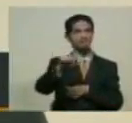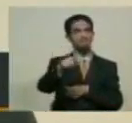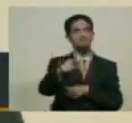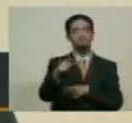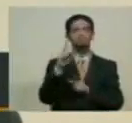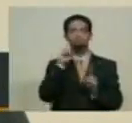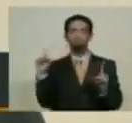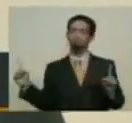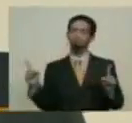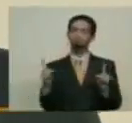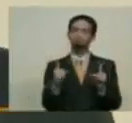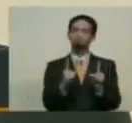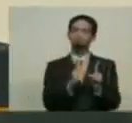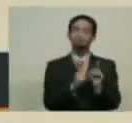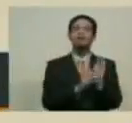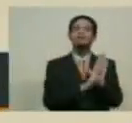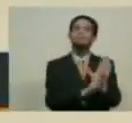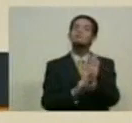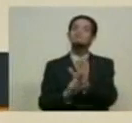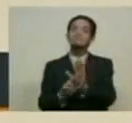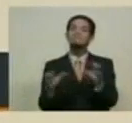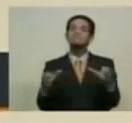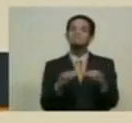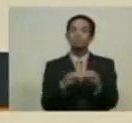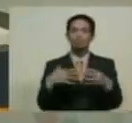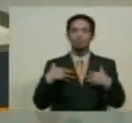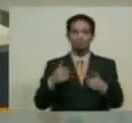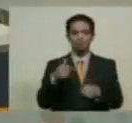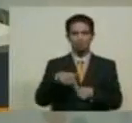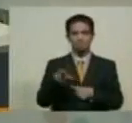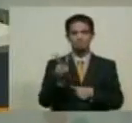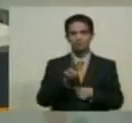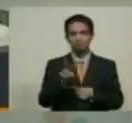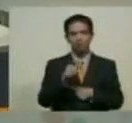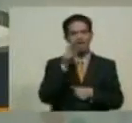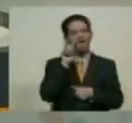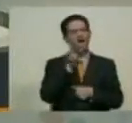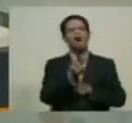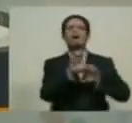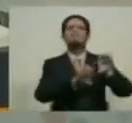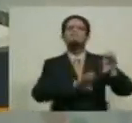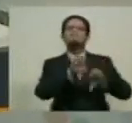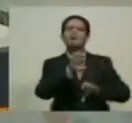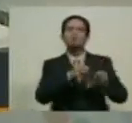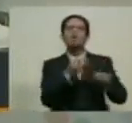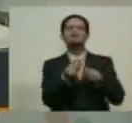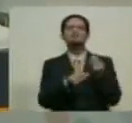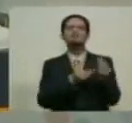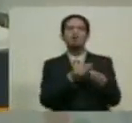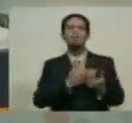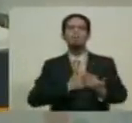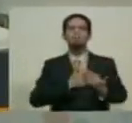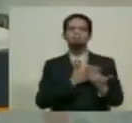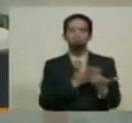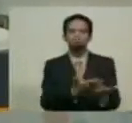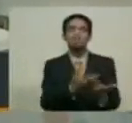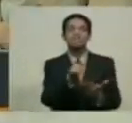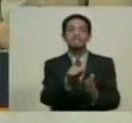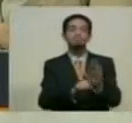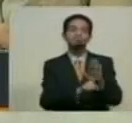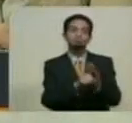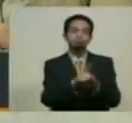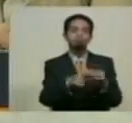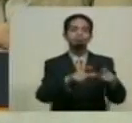reunió con representantes del área sanitaria venezolana para evaluar los planes de cooperación técnica y priorizar la